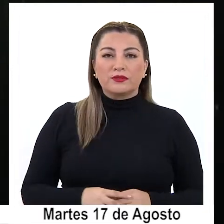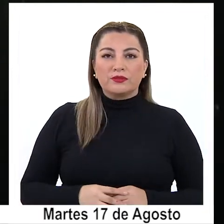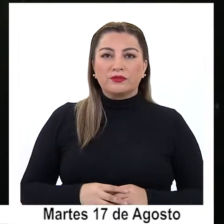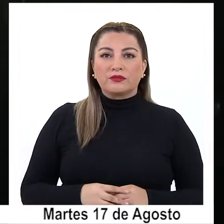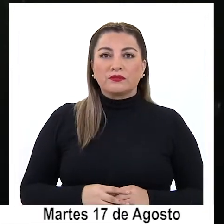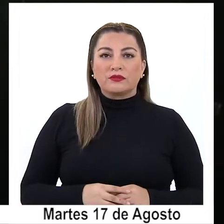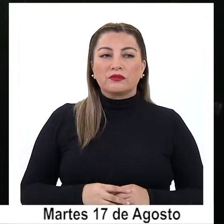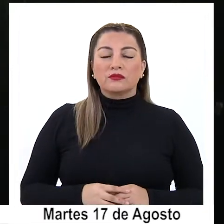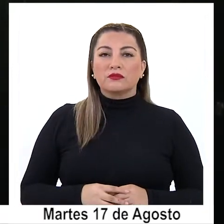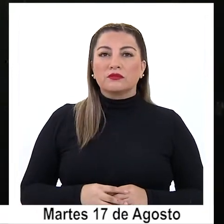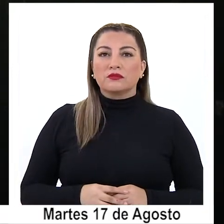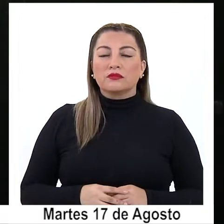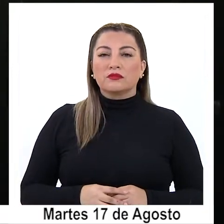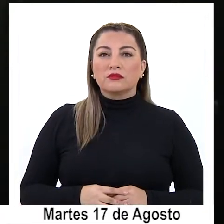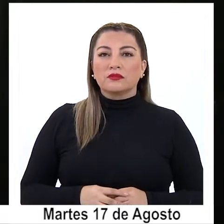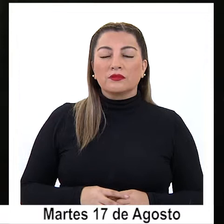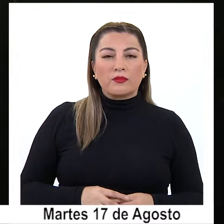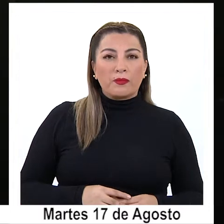tengo Santiago.